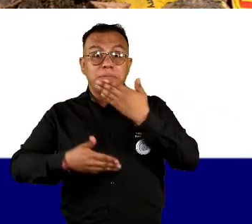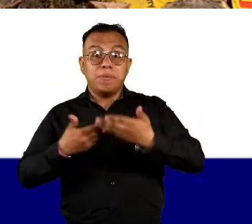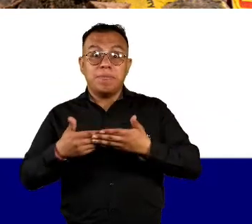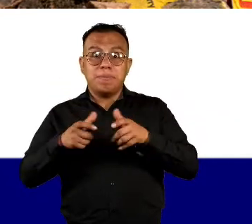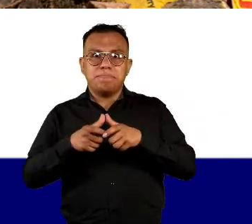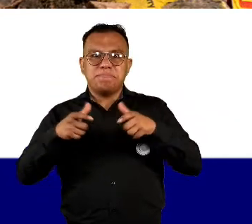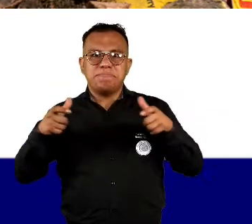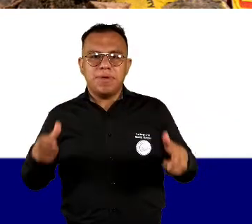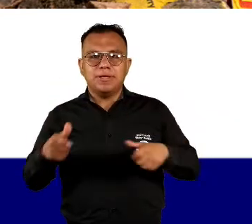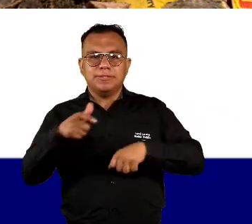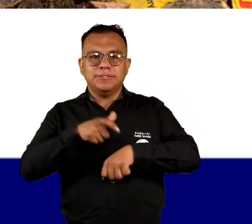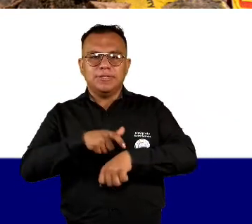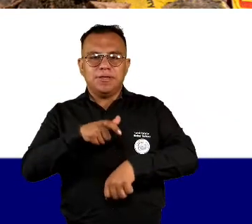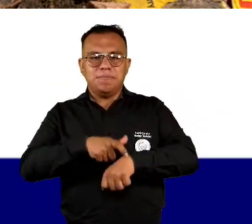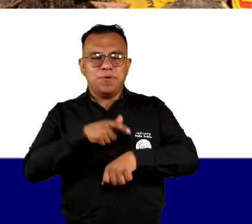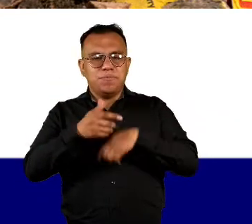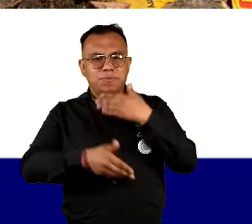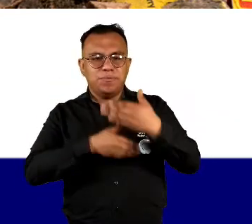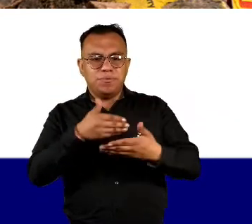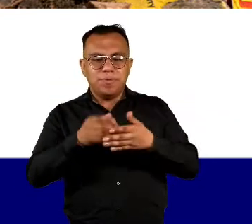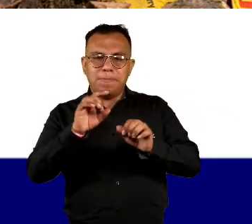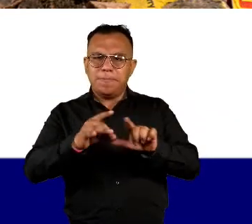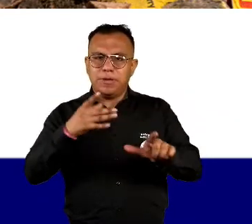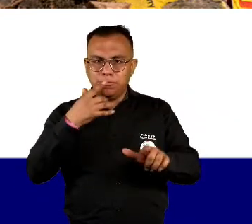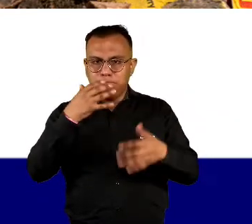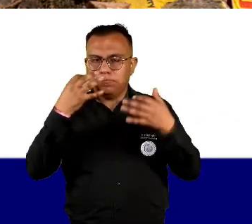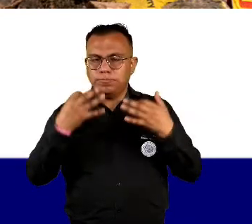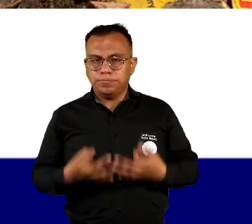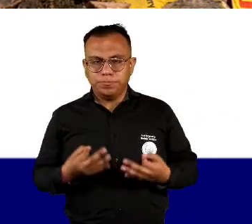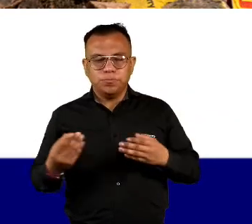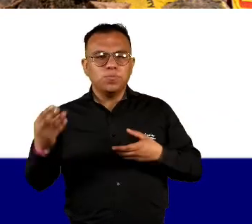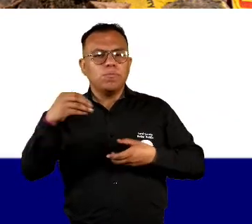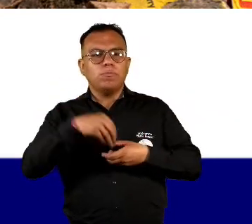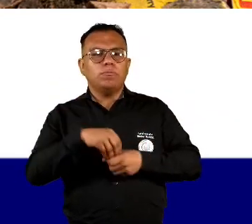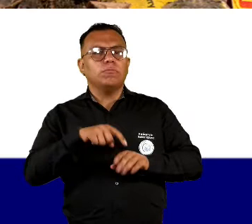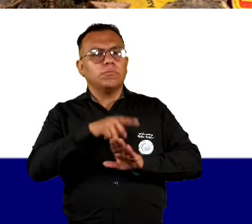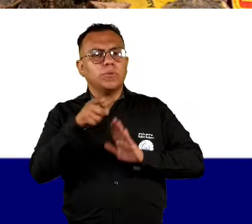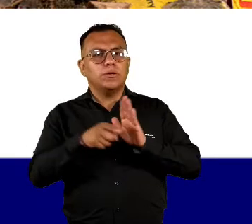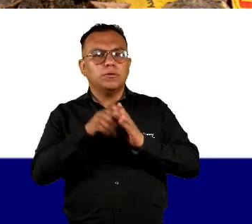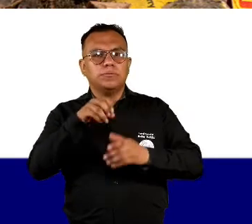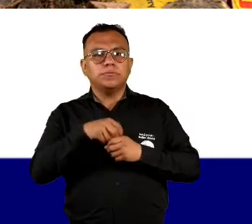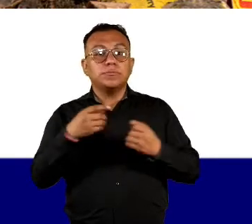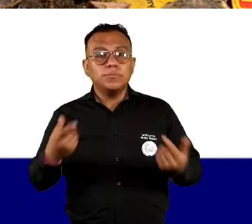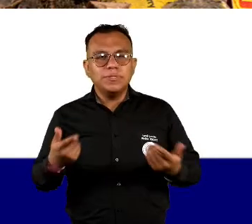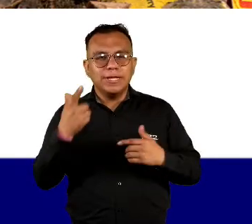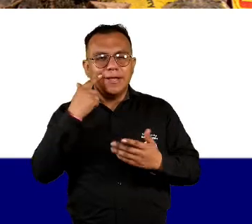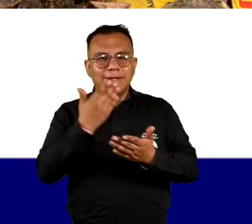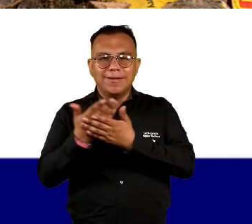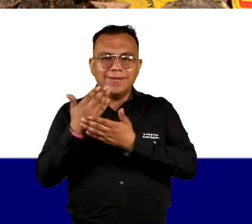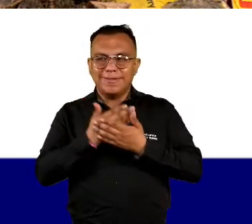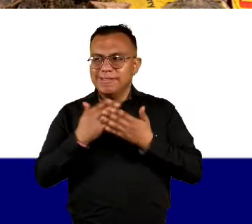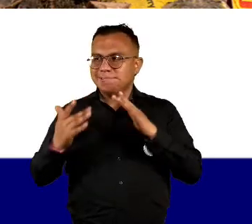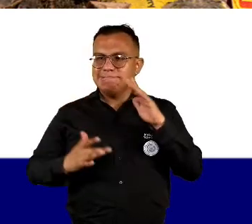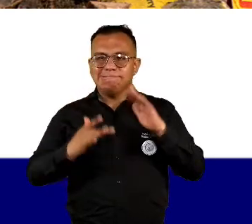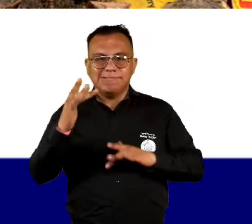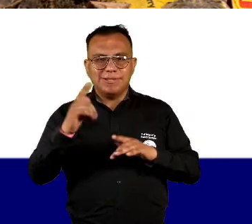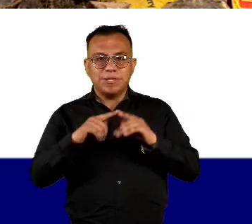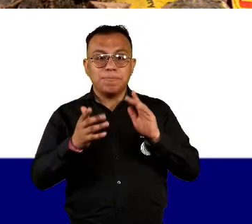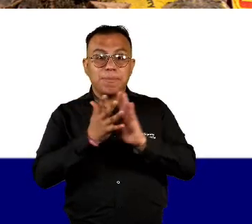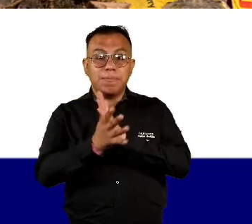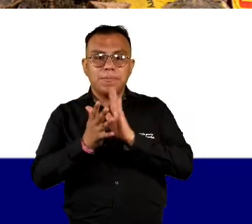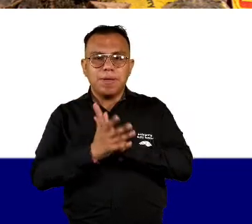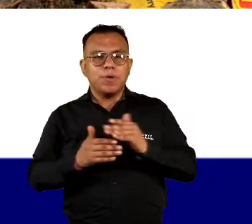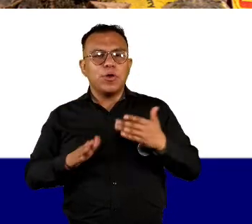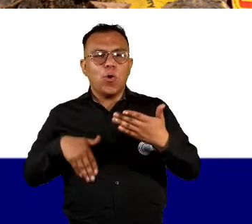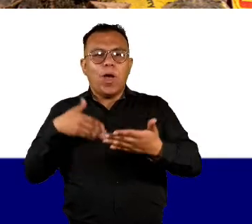en su época de realidad virtual que en realidad te quemaba los ojos porque tenía una luz roja que era muy fuerte tenía contenido muy